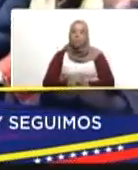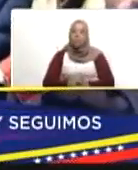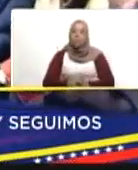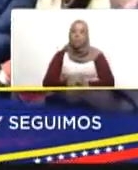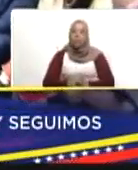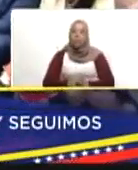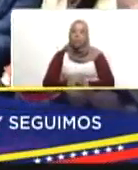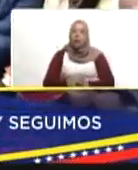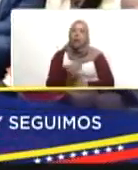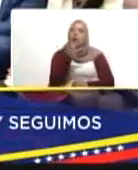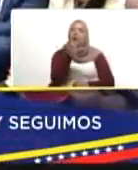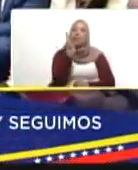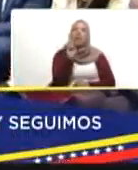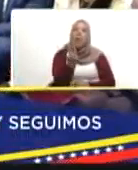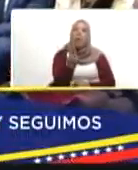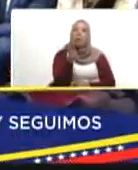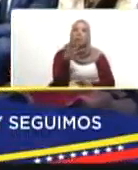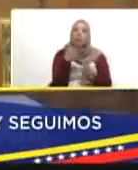las